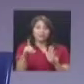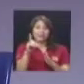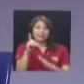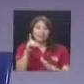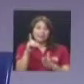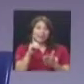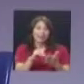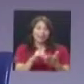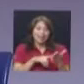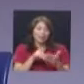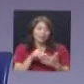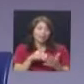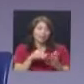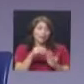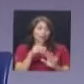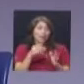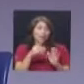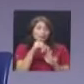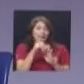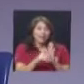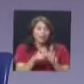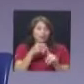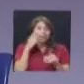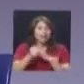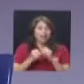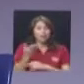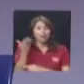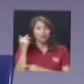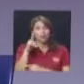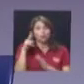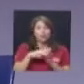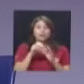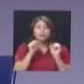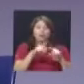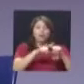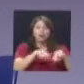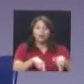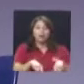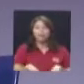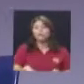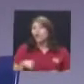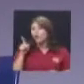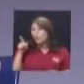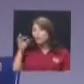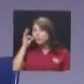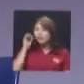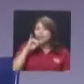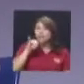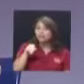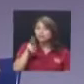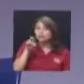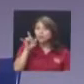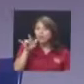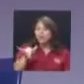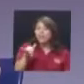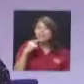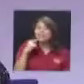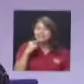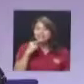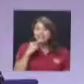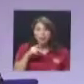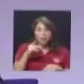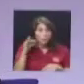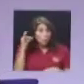julie del hoyo se dice que pueden hacer es soltera es aplicar la fertilización esa es una pregunta además de la